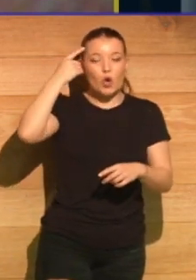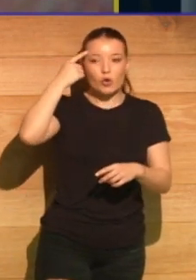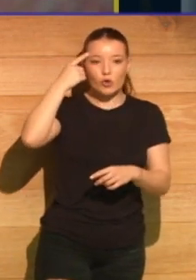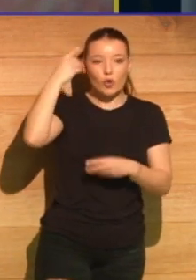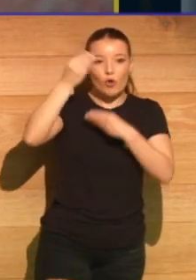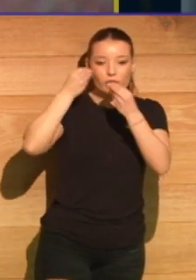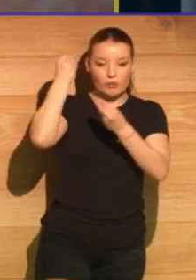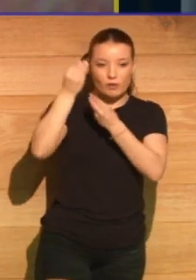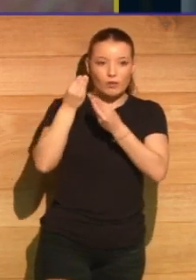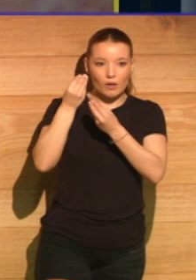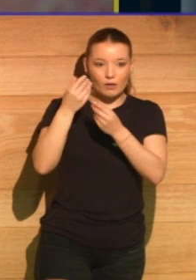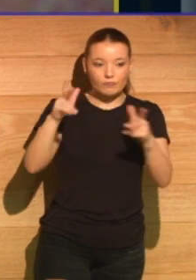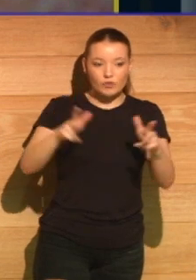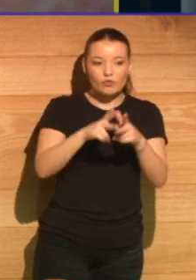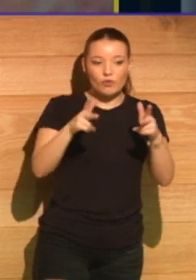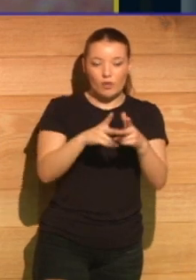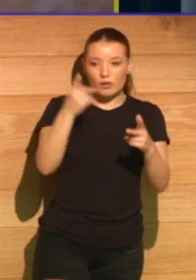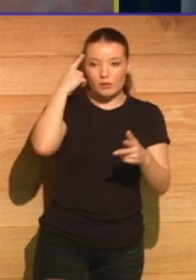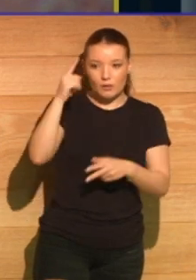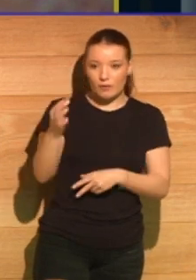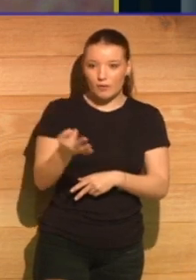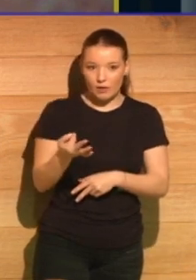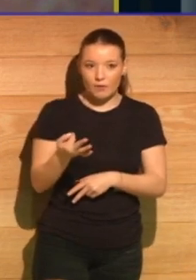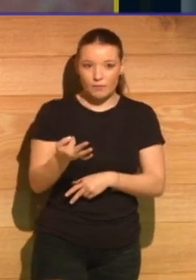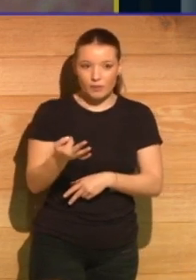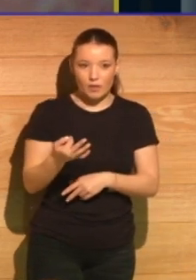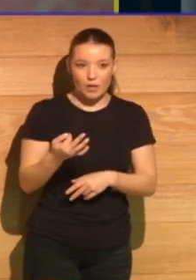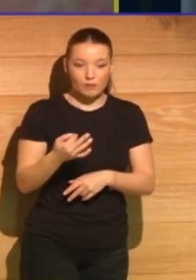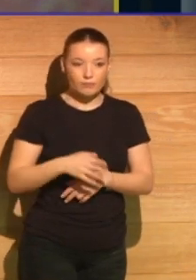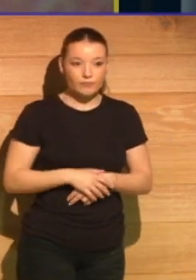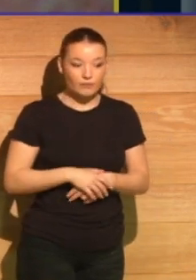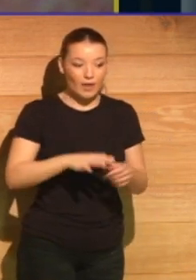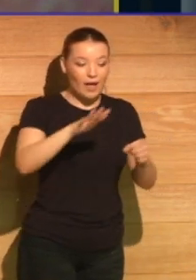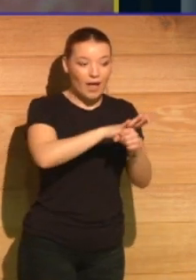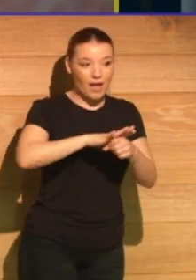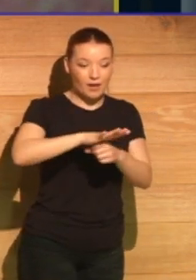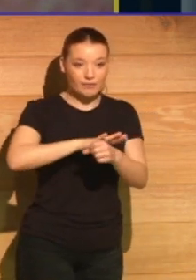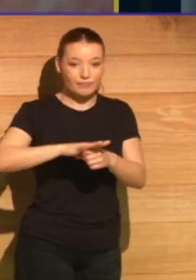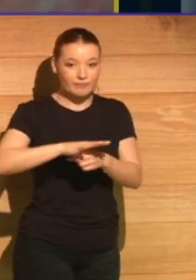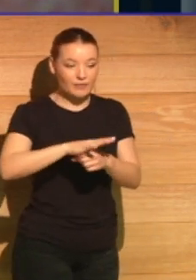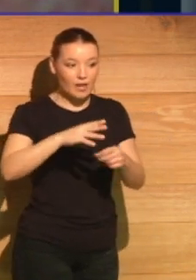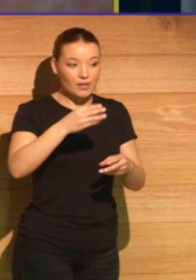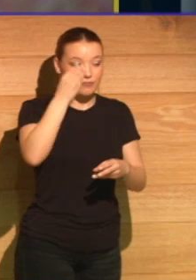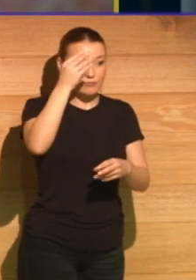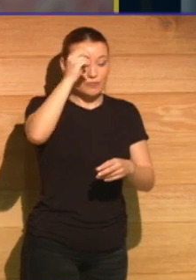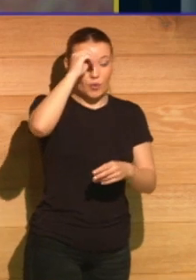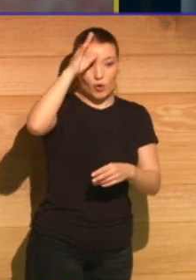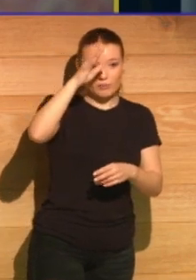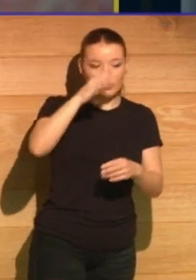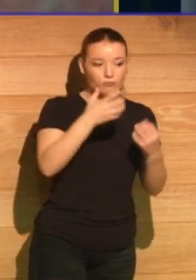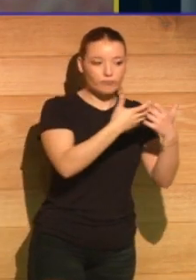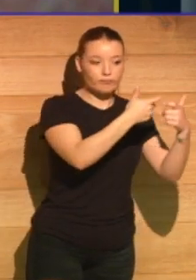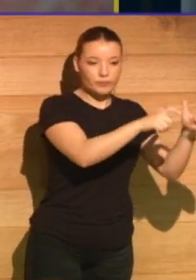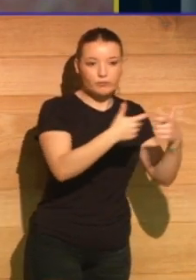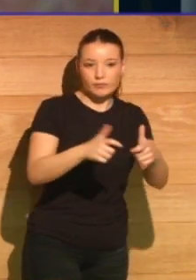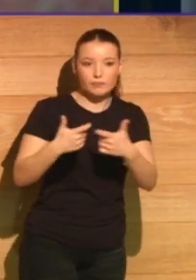de no discriminar por roles las áreas de conocimiento. Es algo enormemente importante, que no se